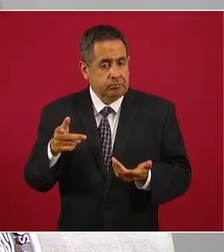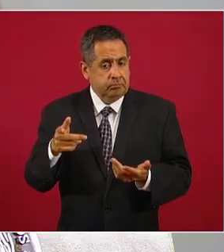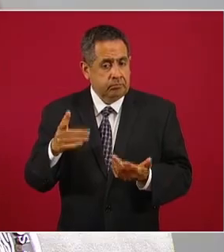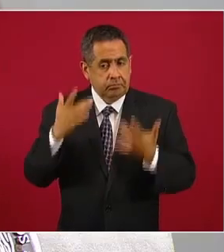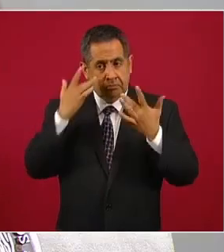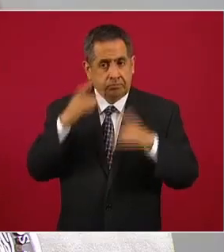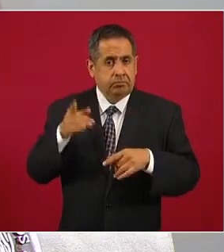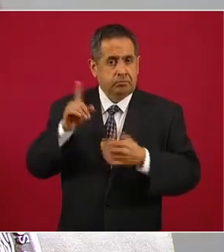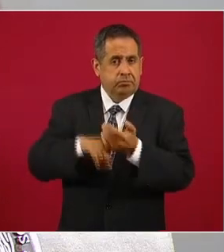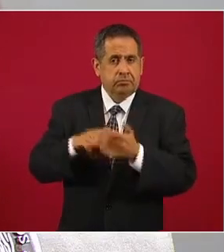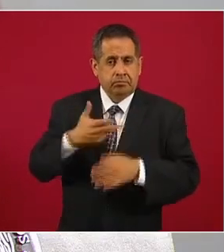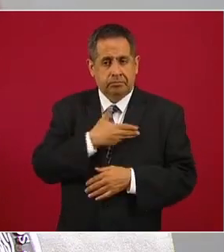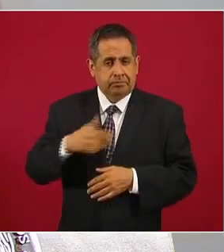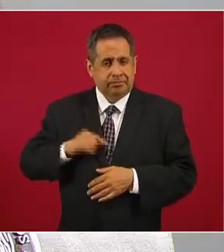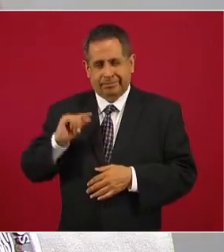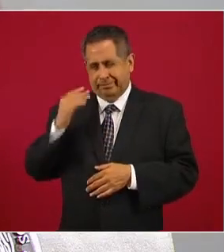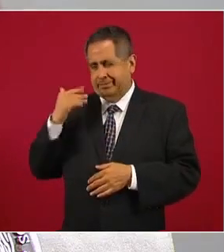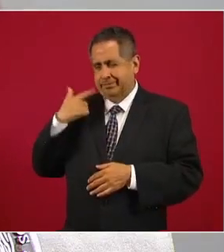renuncie el presidente?